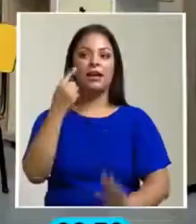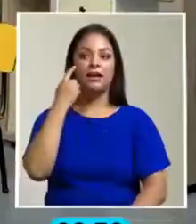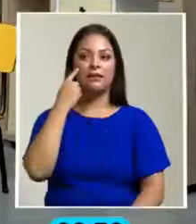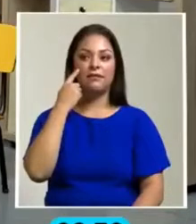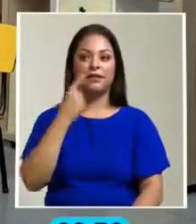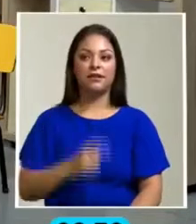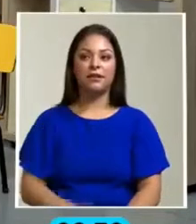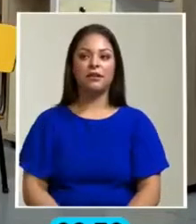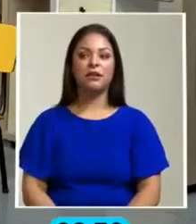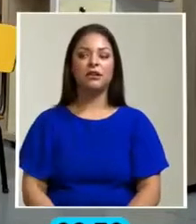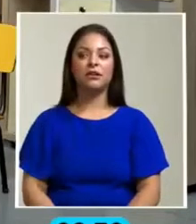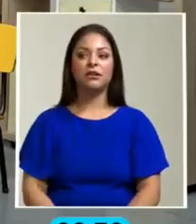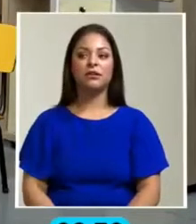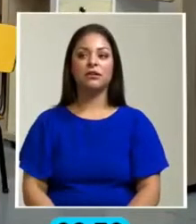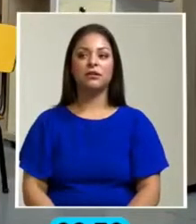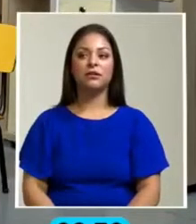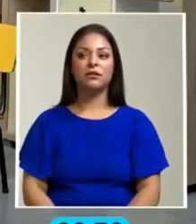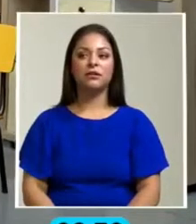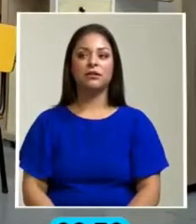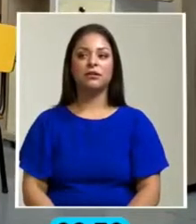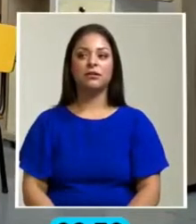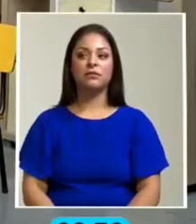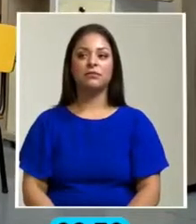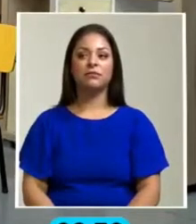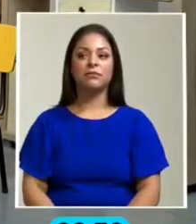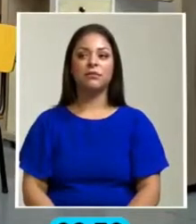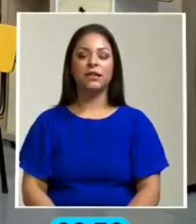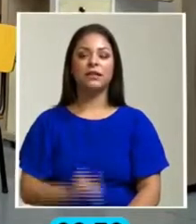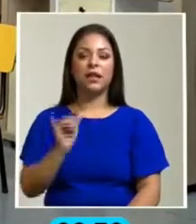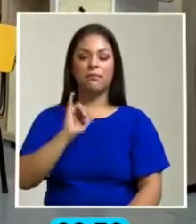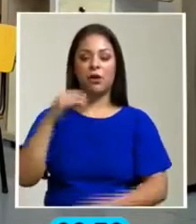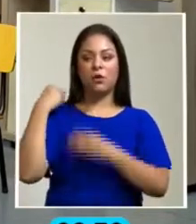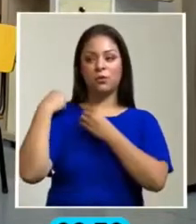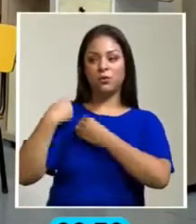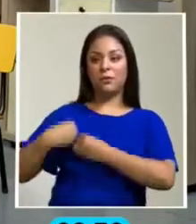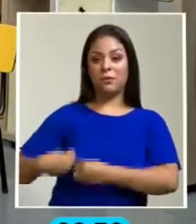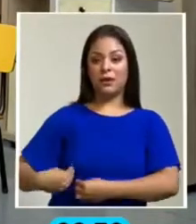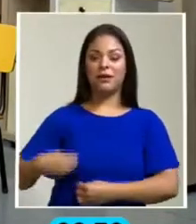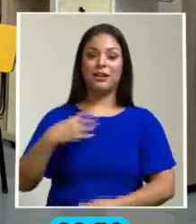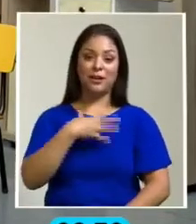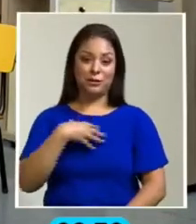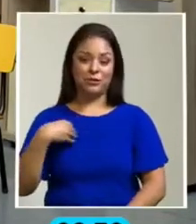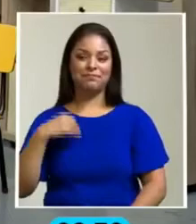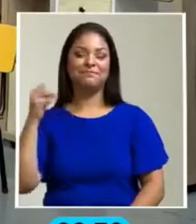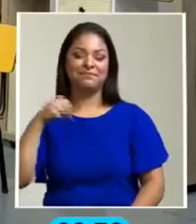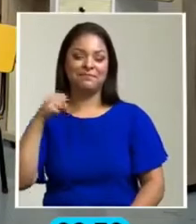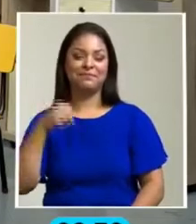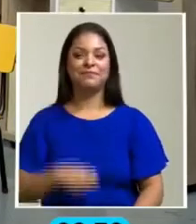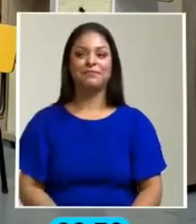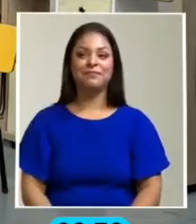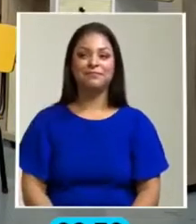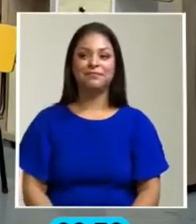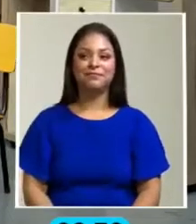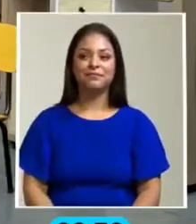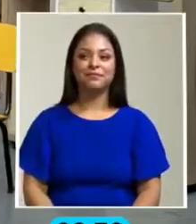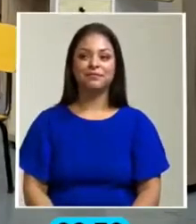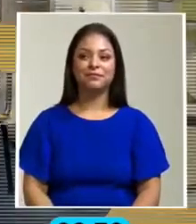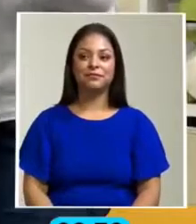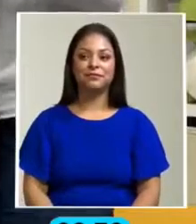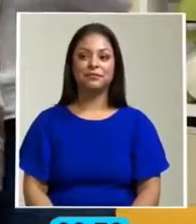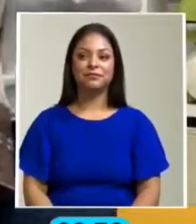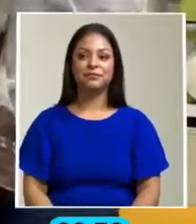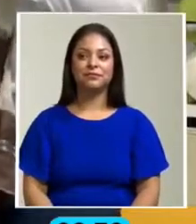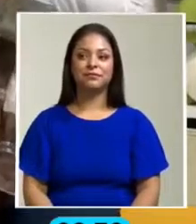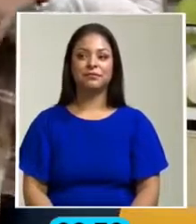años. ¿Qué te parece? Ay, ¿te gusta? Qué lindo, Sofi. Genial. Genial, Listo, entonces. Sofi. Sofi,